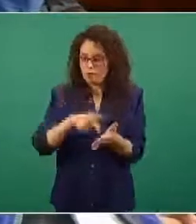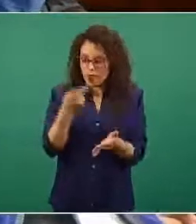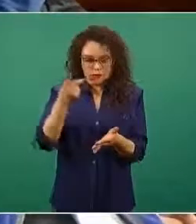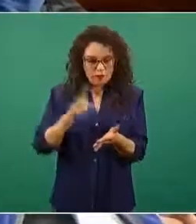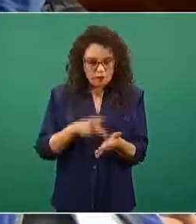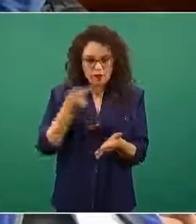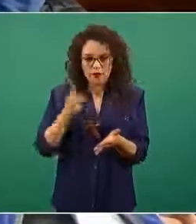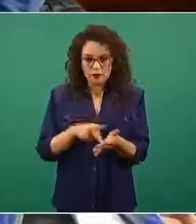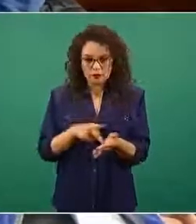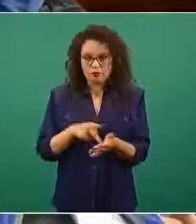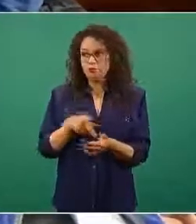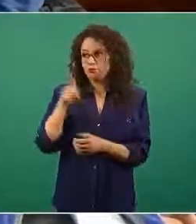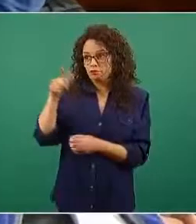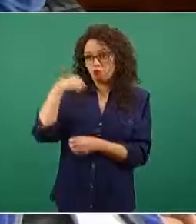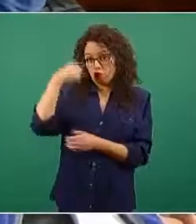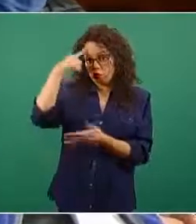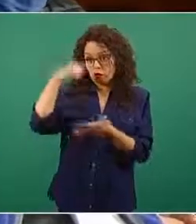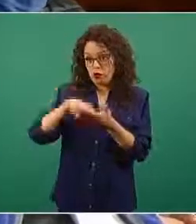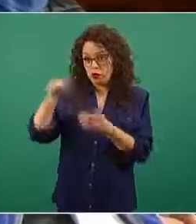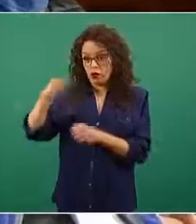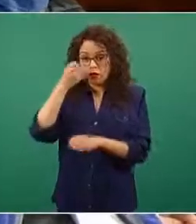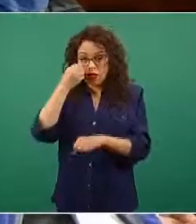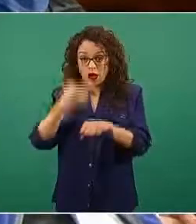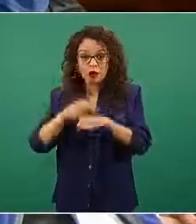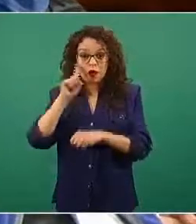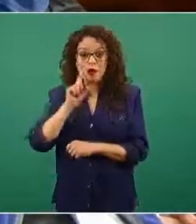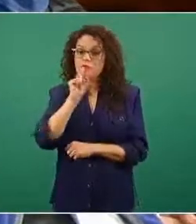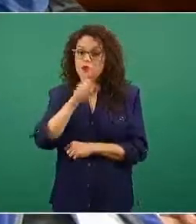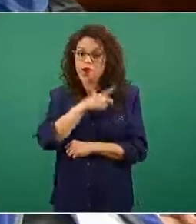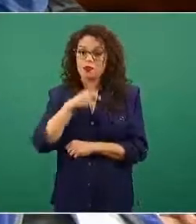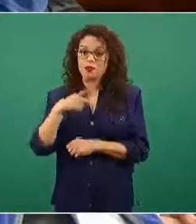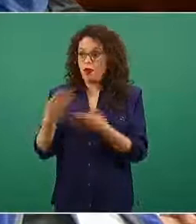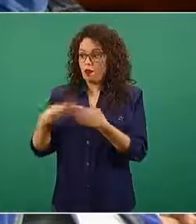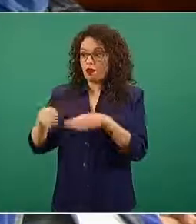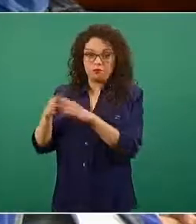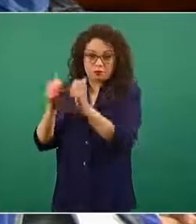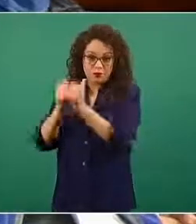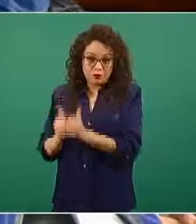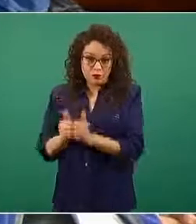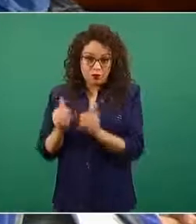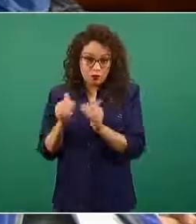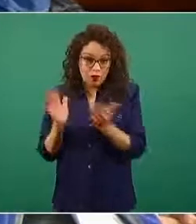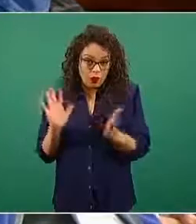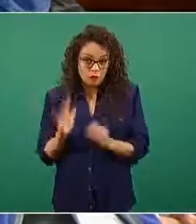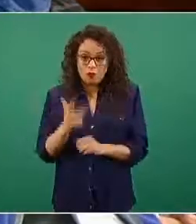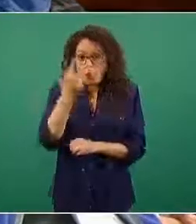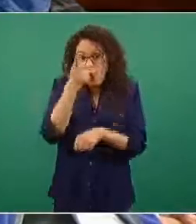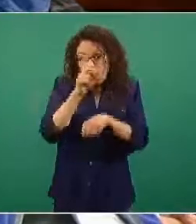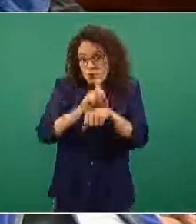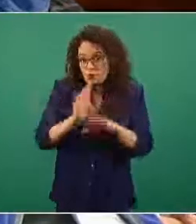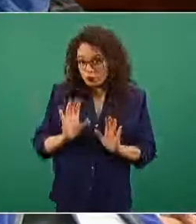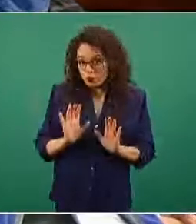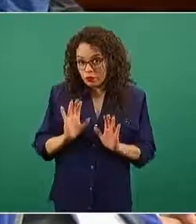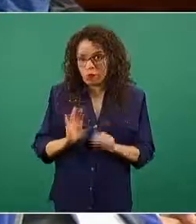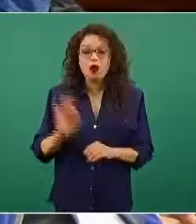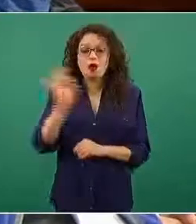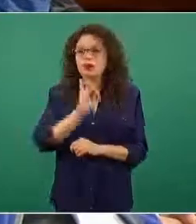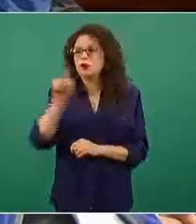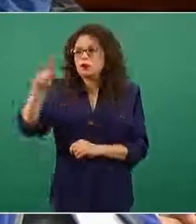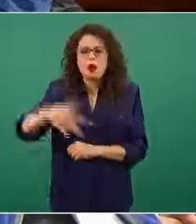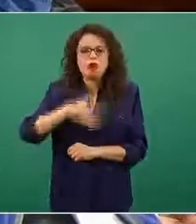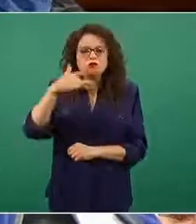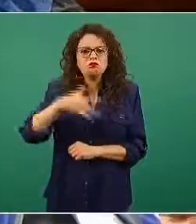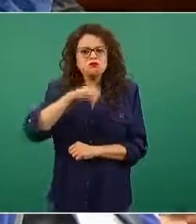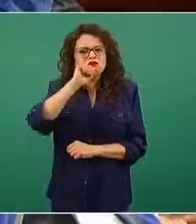pues la secretaria tendría que estar confinada, mínimo 8 días. Digamos, podría ser un paciente asintomático, la